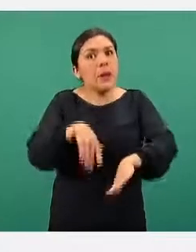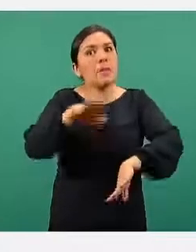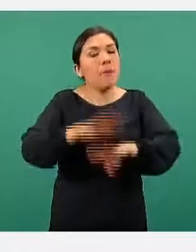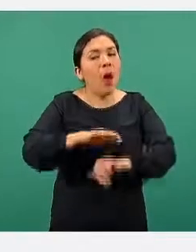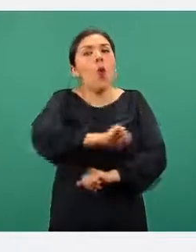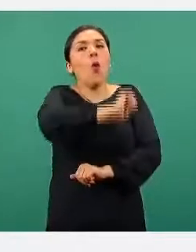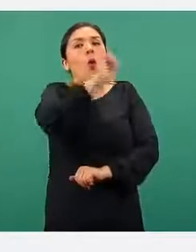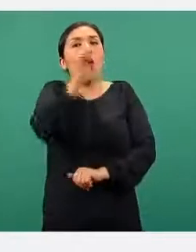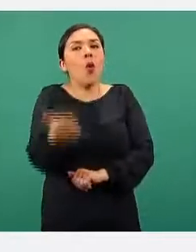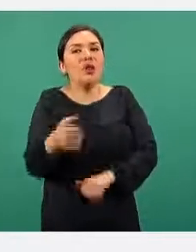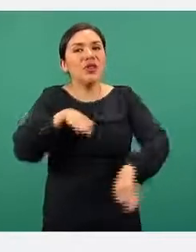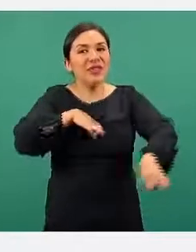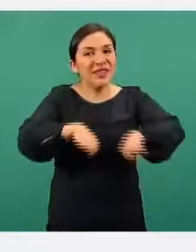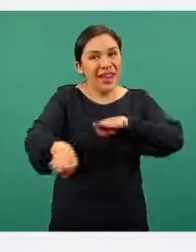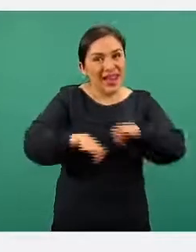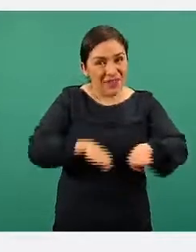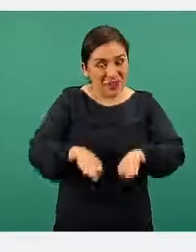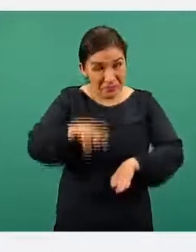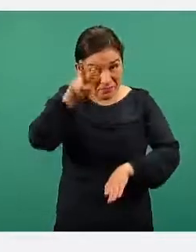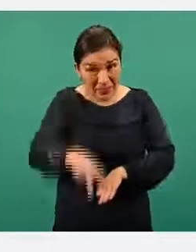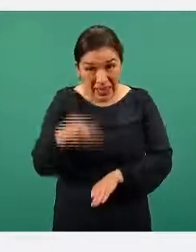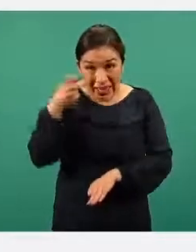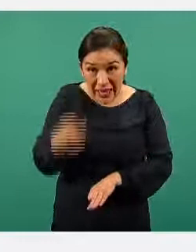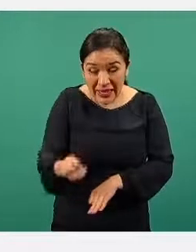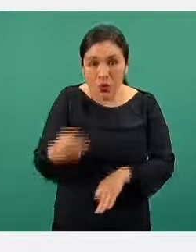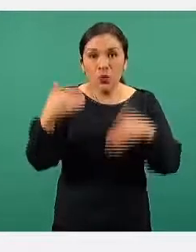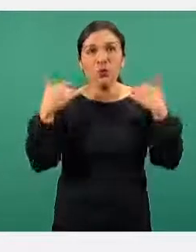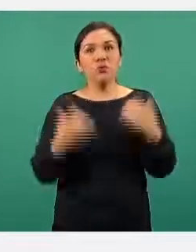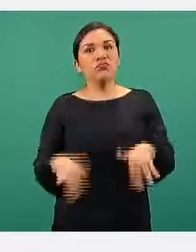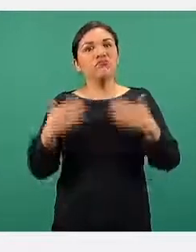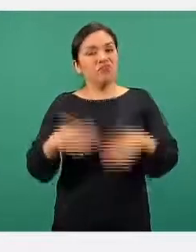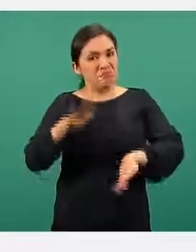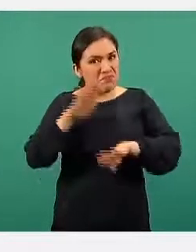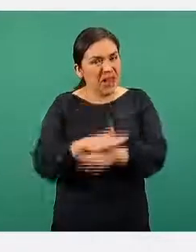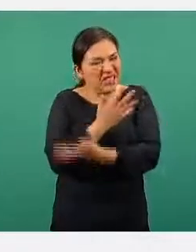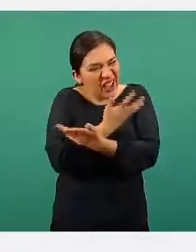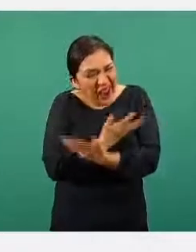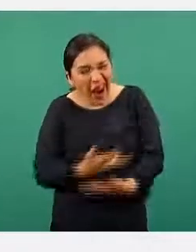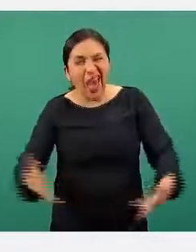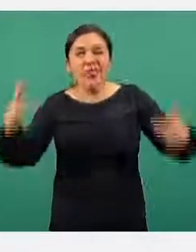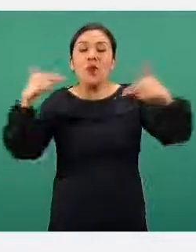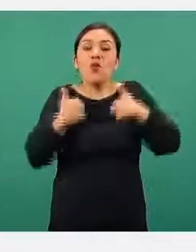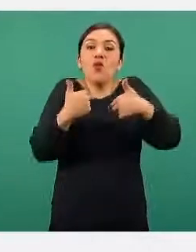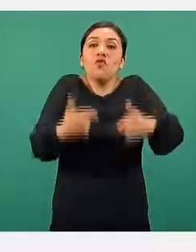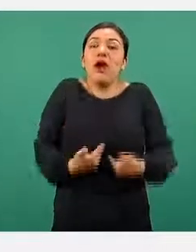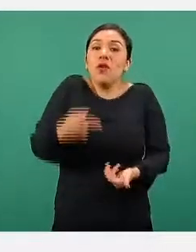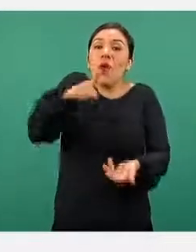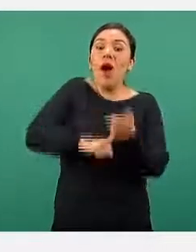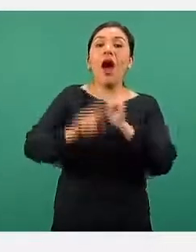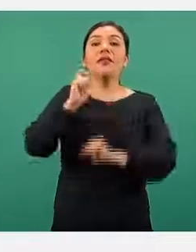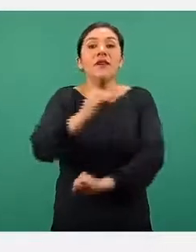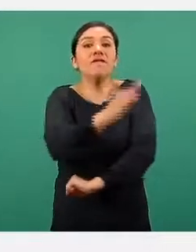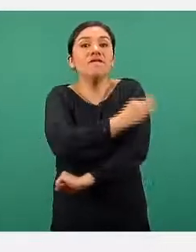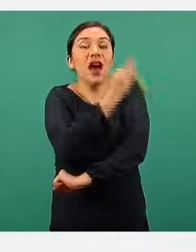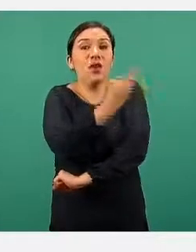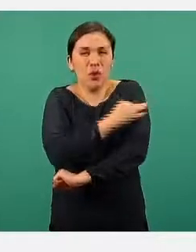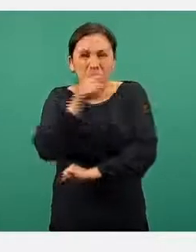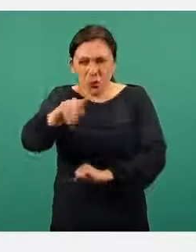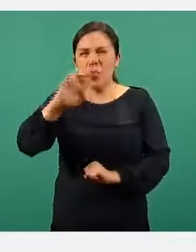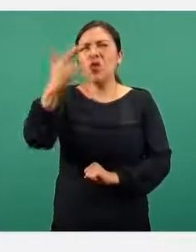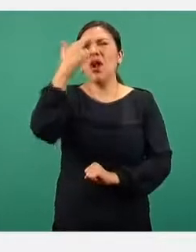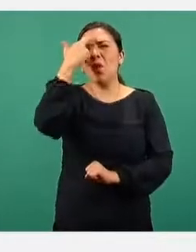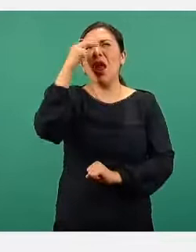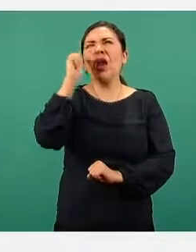otra tarea, por cierto, una tarea inmensamente humana que representa vacunar. Porque recuerden